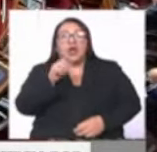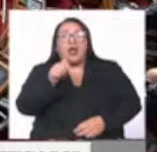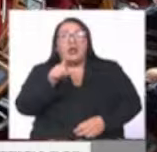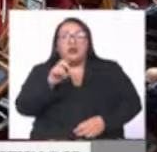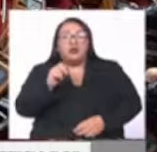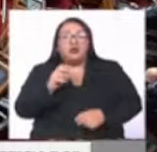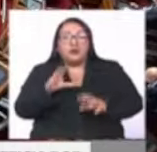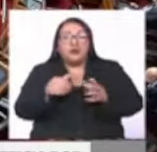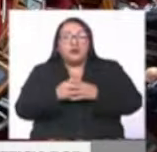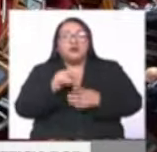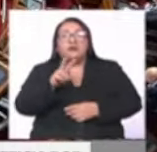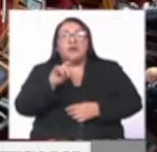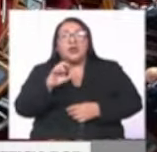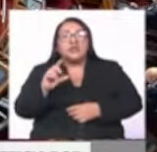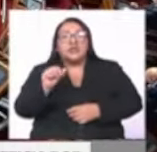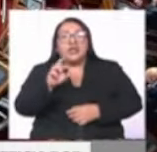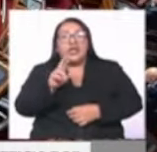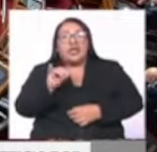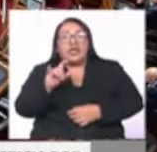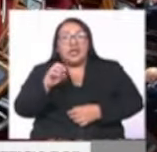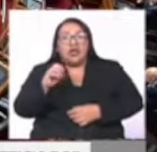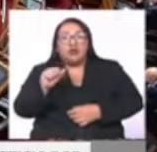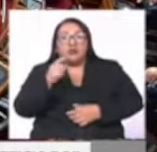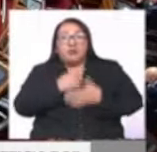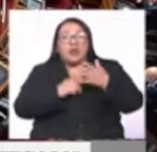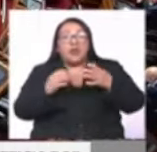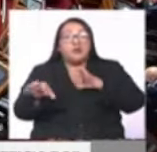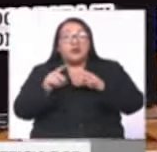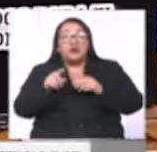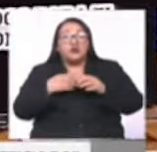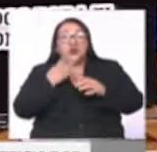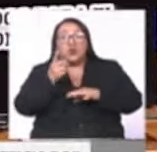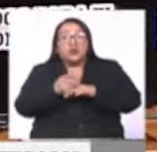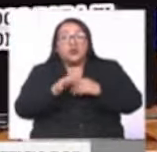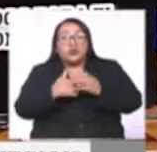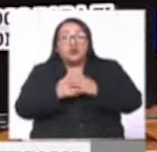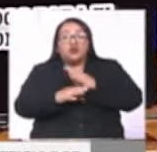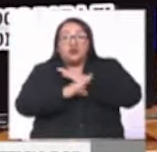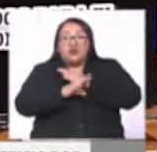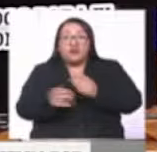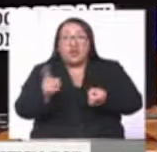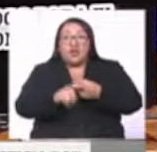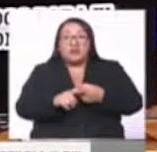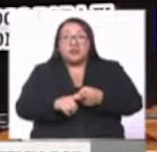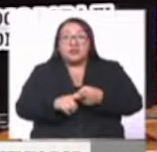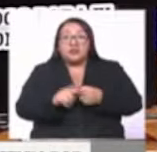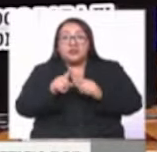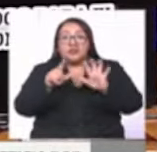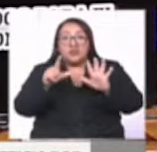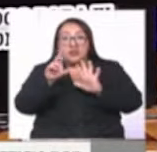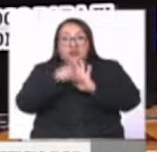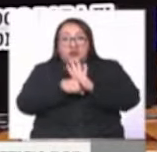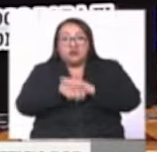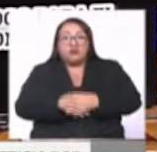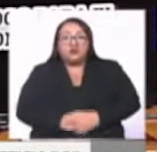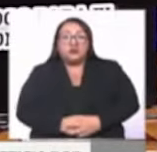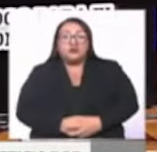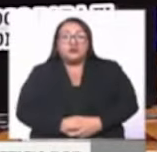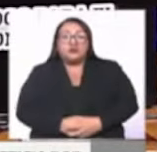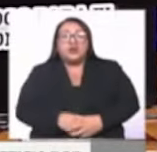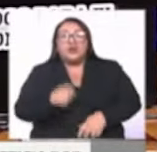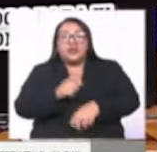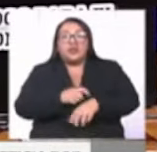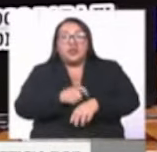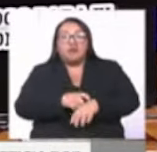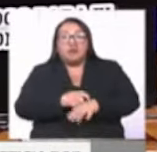Alejandro Vázquez Ríos para ejercer su derecho de defensa hasta por 17 minutos tiempo